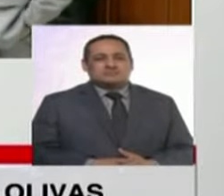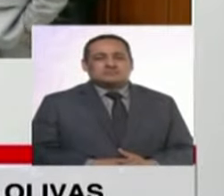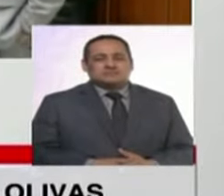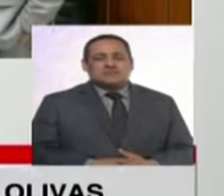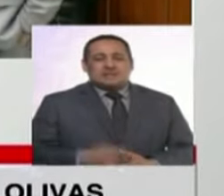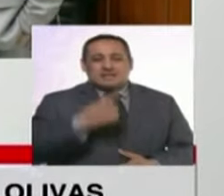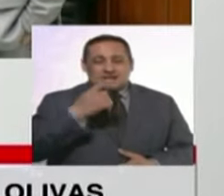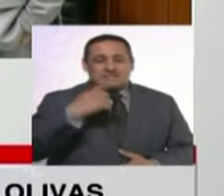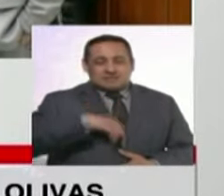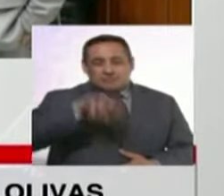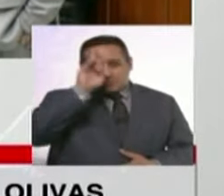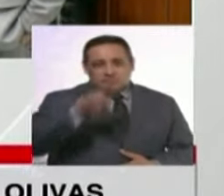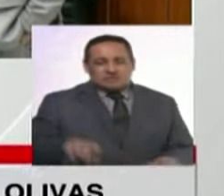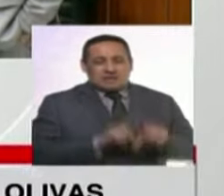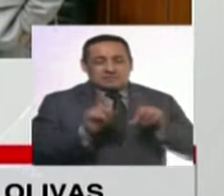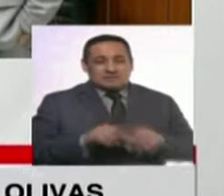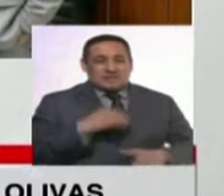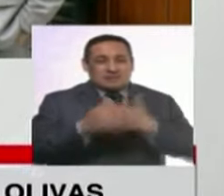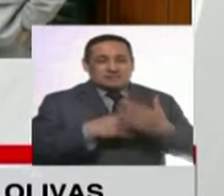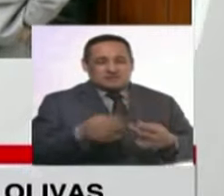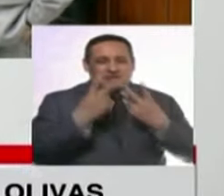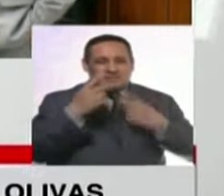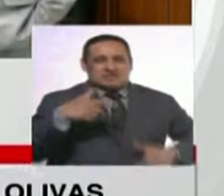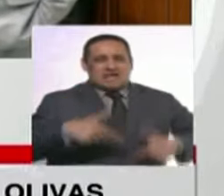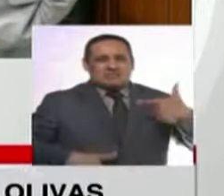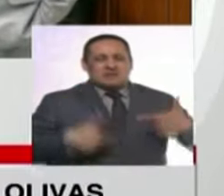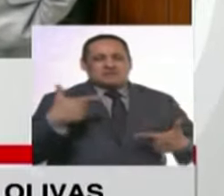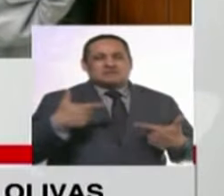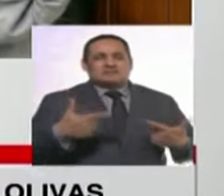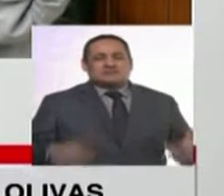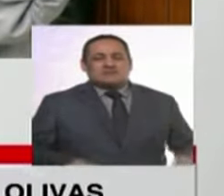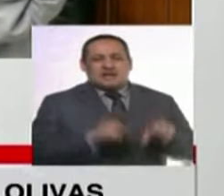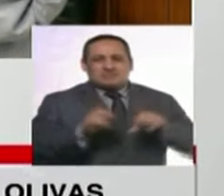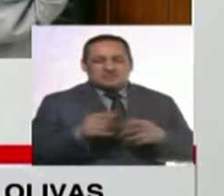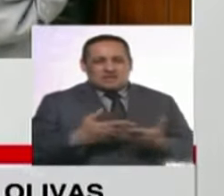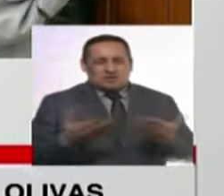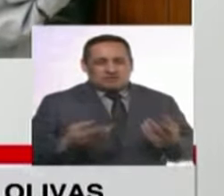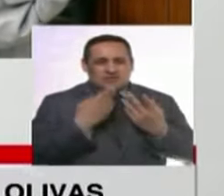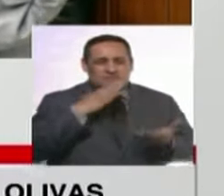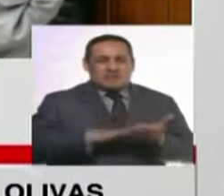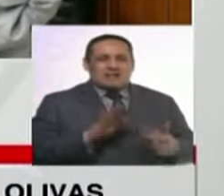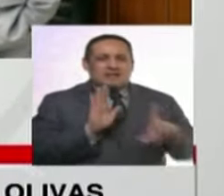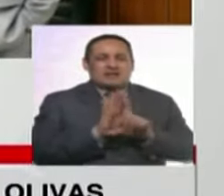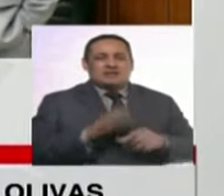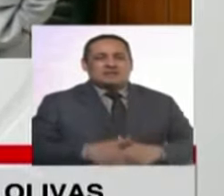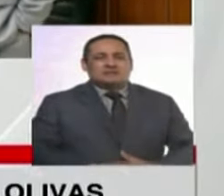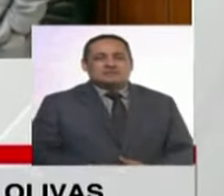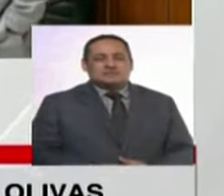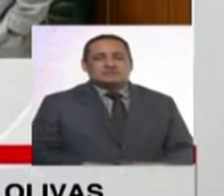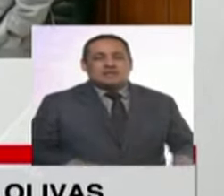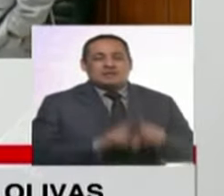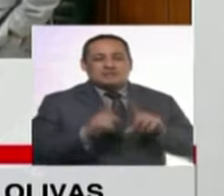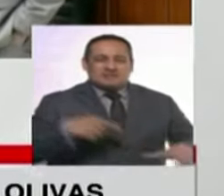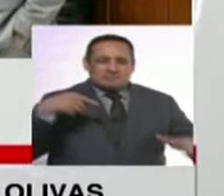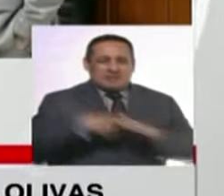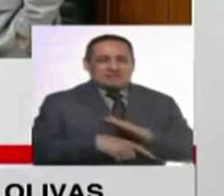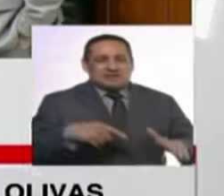este país está llevando si llenando de armamento de municiones ilegales de